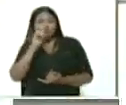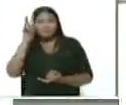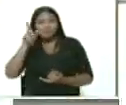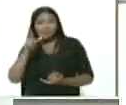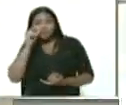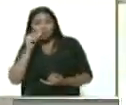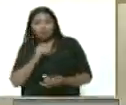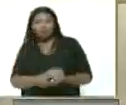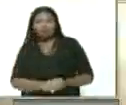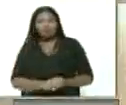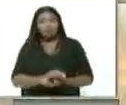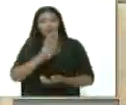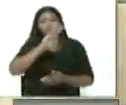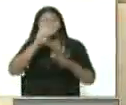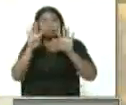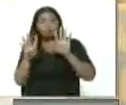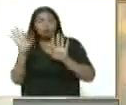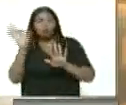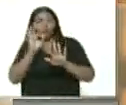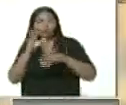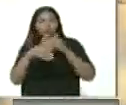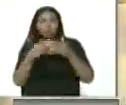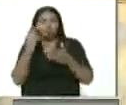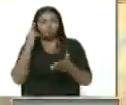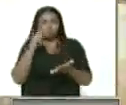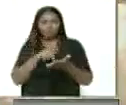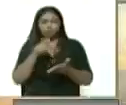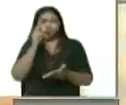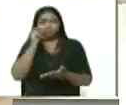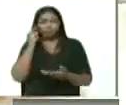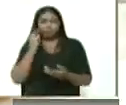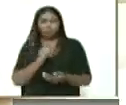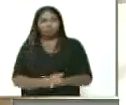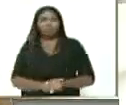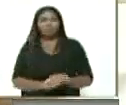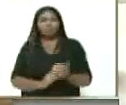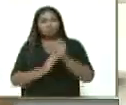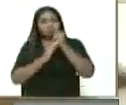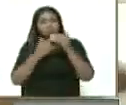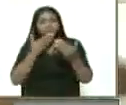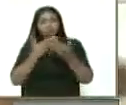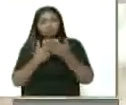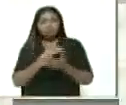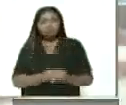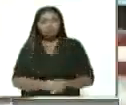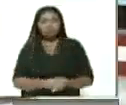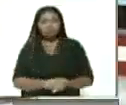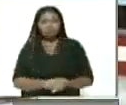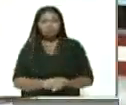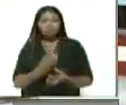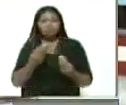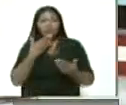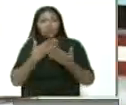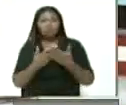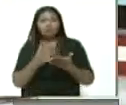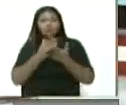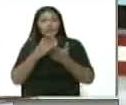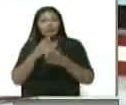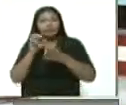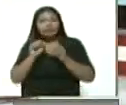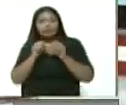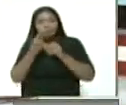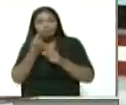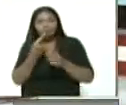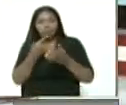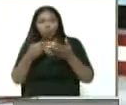49% de venezolanas que son candidatos y candidatas rector excelente vale siempre va a quedar cosas por fuera pero